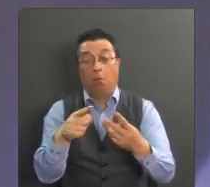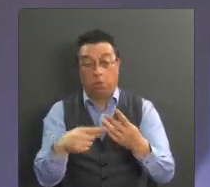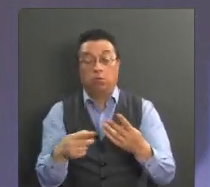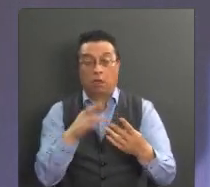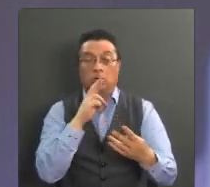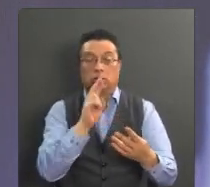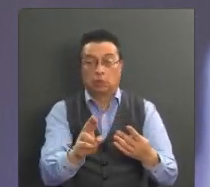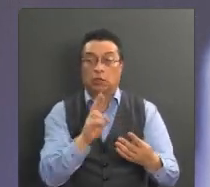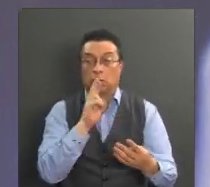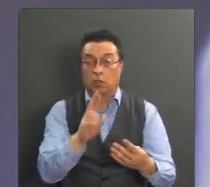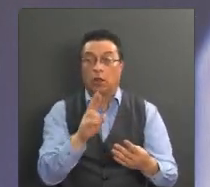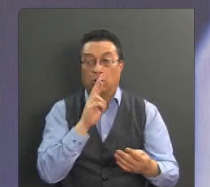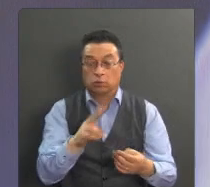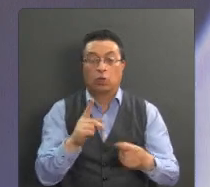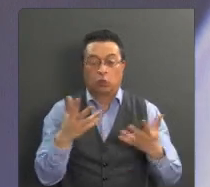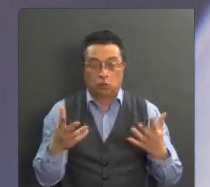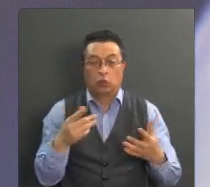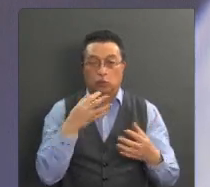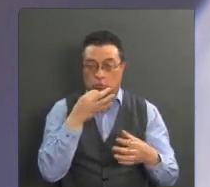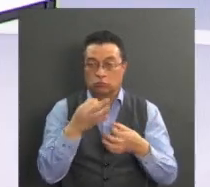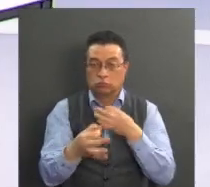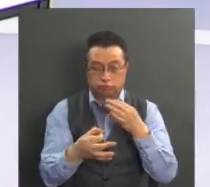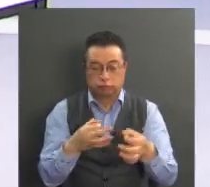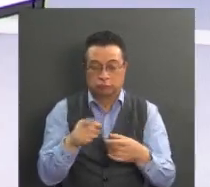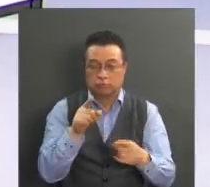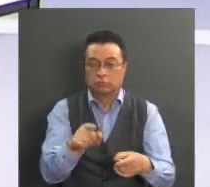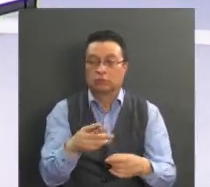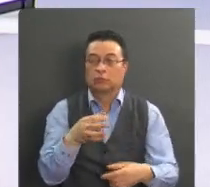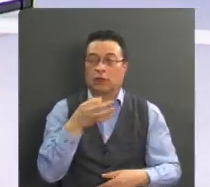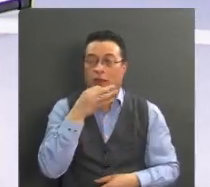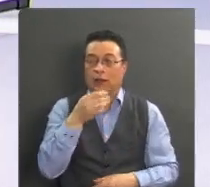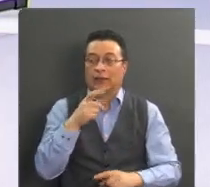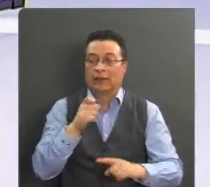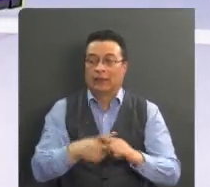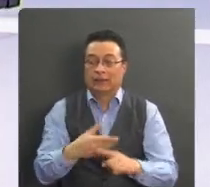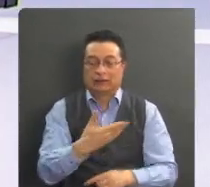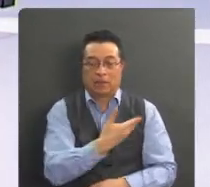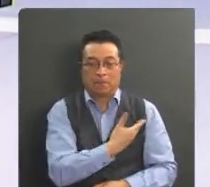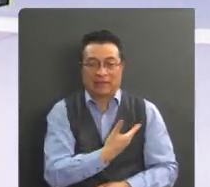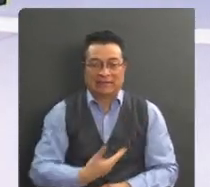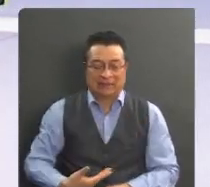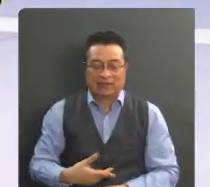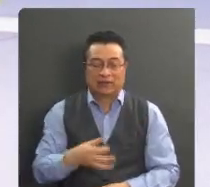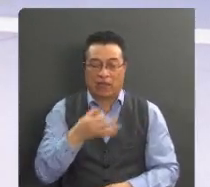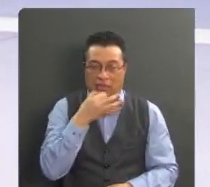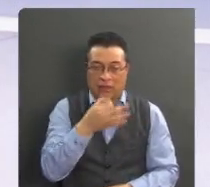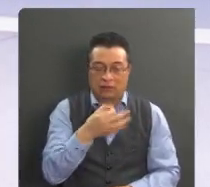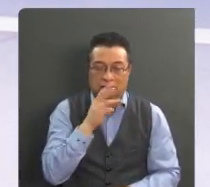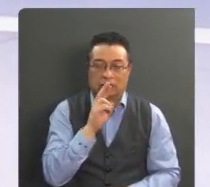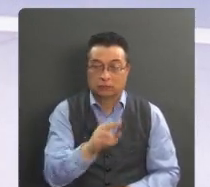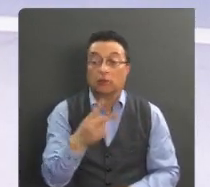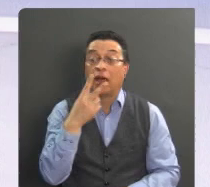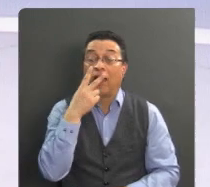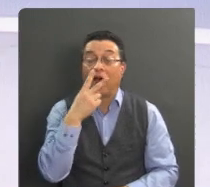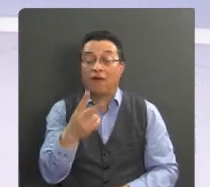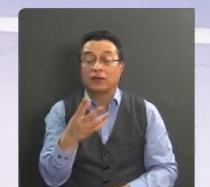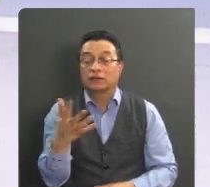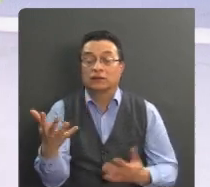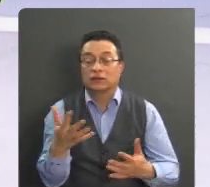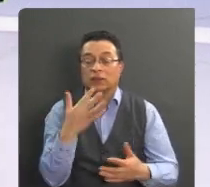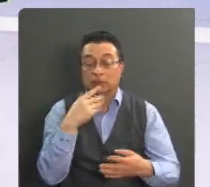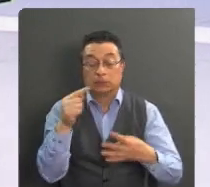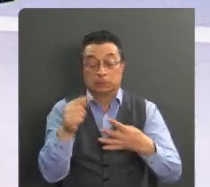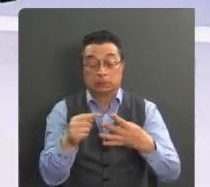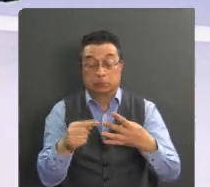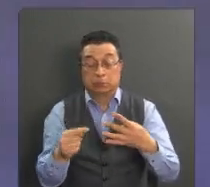puede hasta incluso retratar de cuerpo entero a los expresidentes en cuestión. ¿Te parece que veamos la nota de las repercusiones?